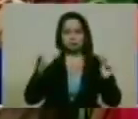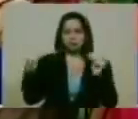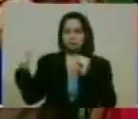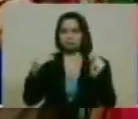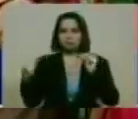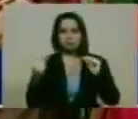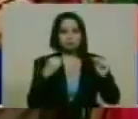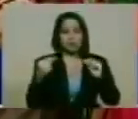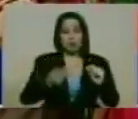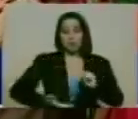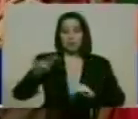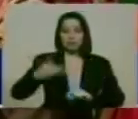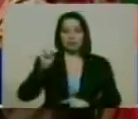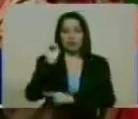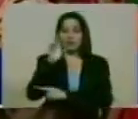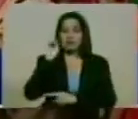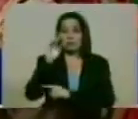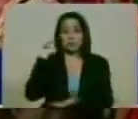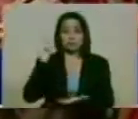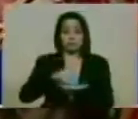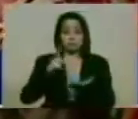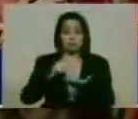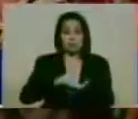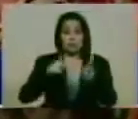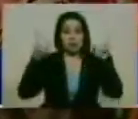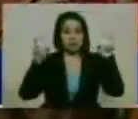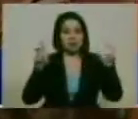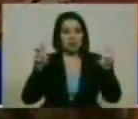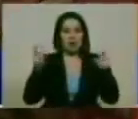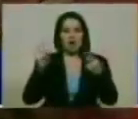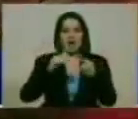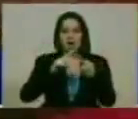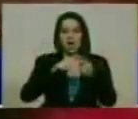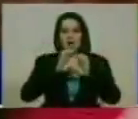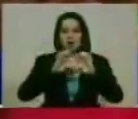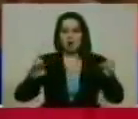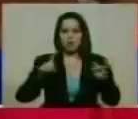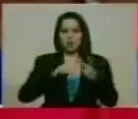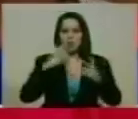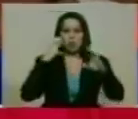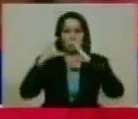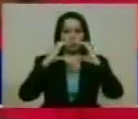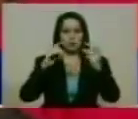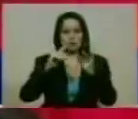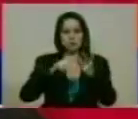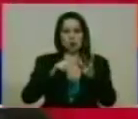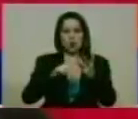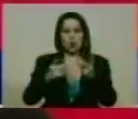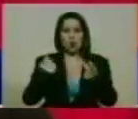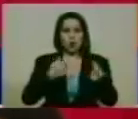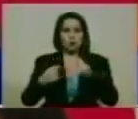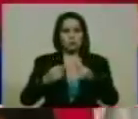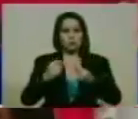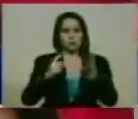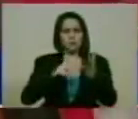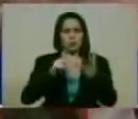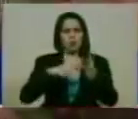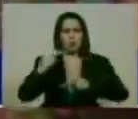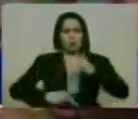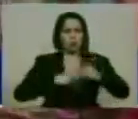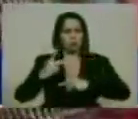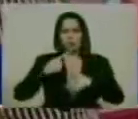importantes asambleas en las que han abordado el tema educativo, comunicacional, económico, productivo, entre